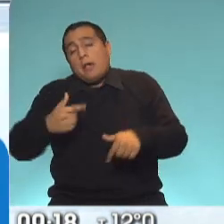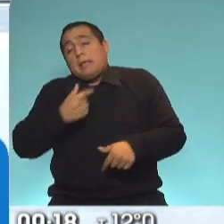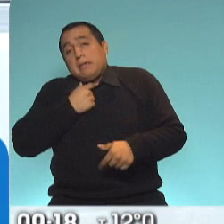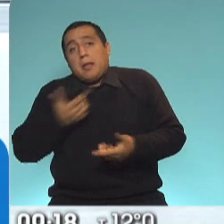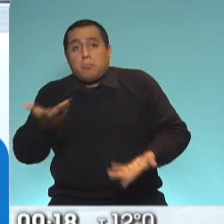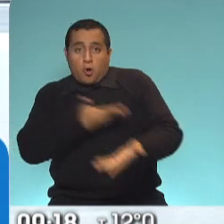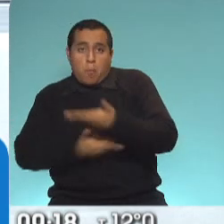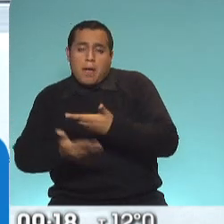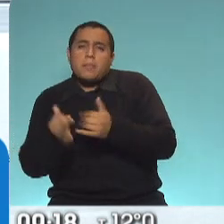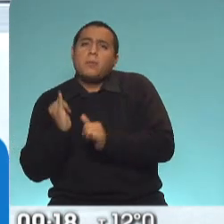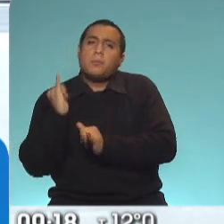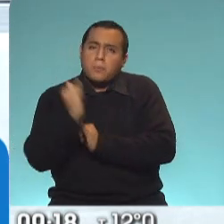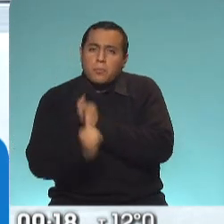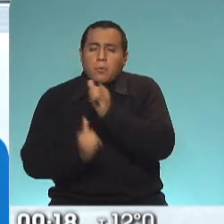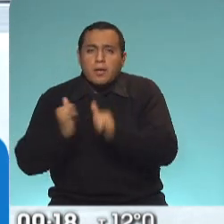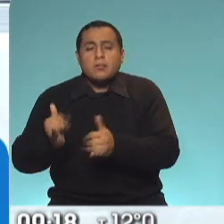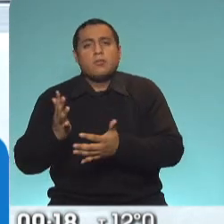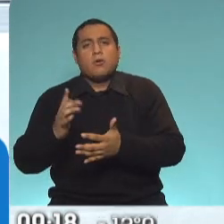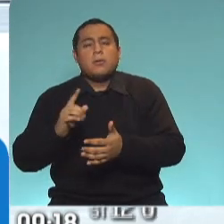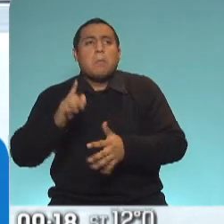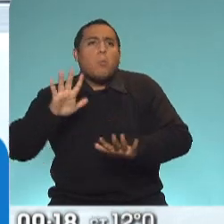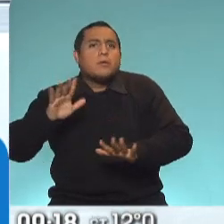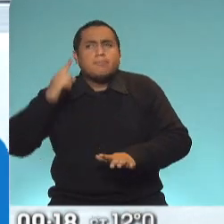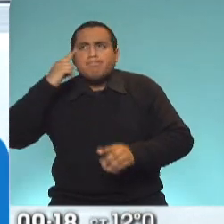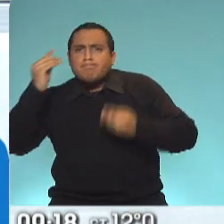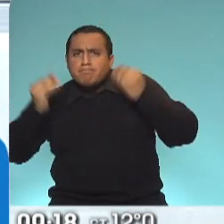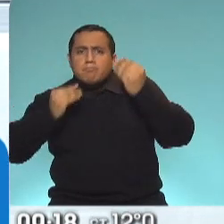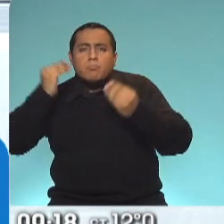con ustedes algunas de las inquietudes que nos llegan